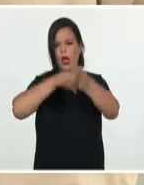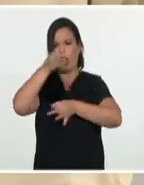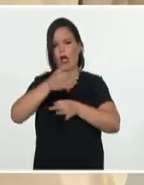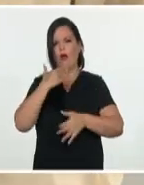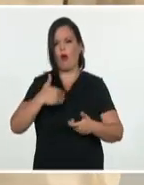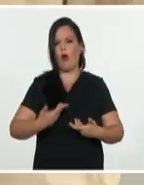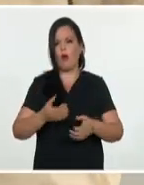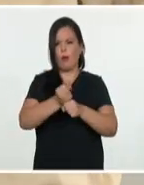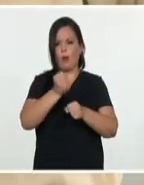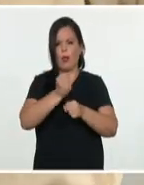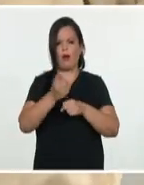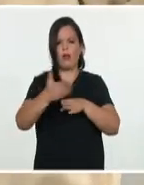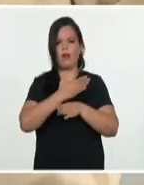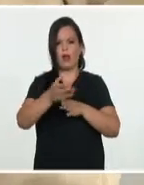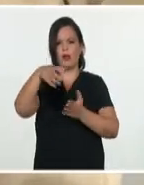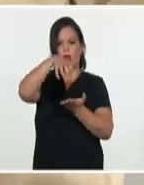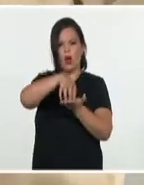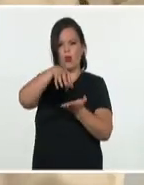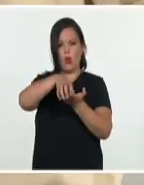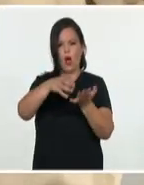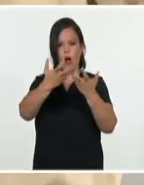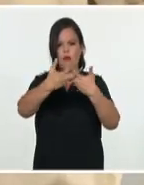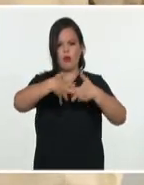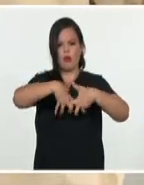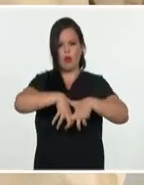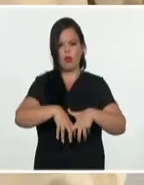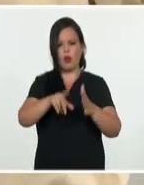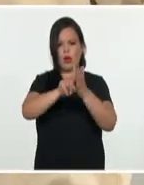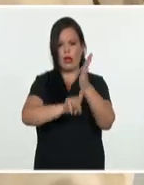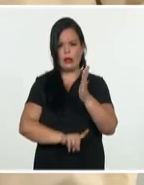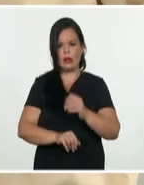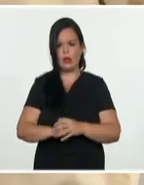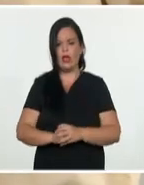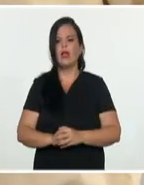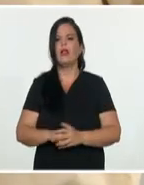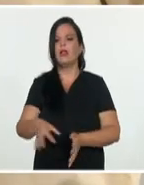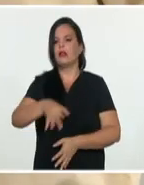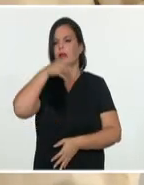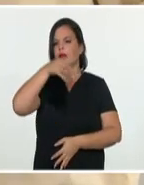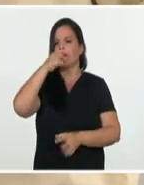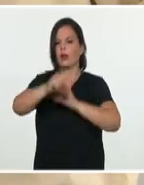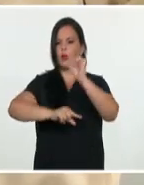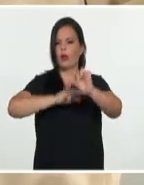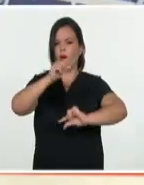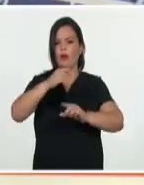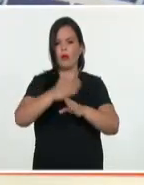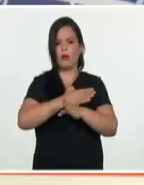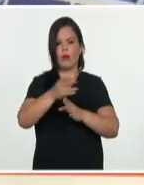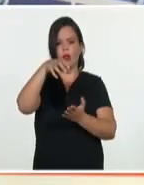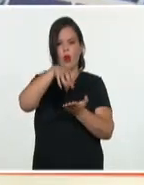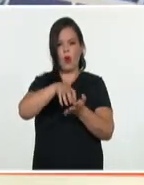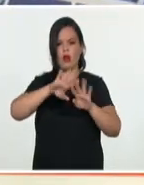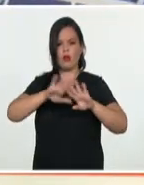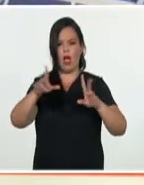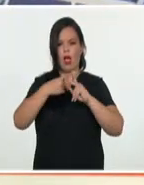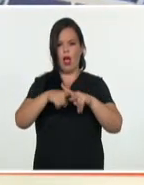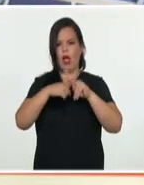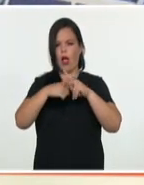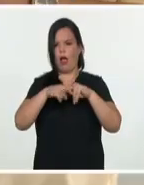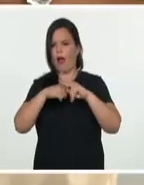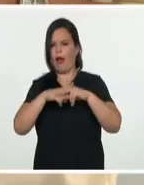Ernesto Che Guevara de Santa Cruz del Norte y de manera progresiva en las unidades que ya se han ido recuperando en una generación que